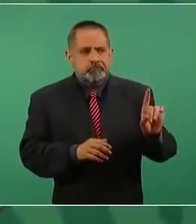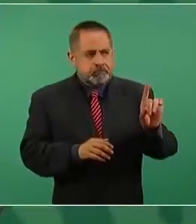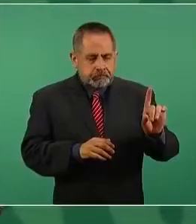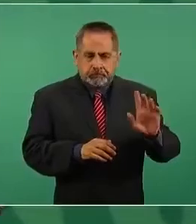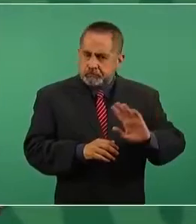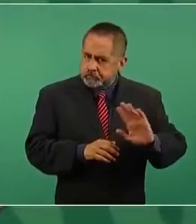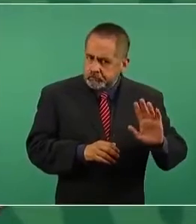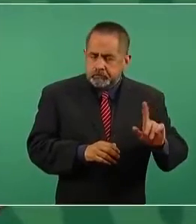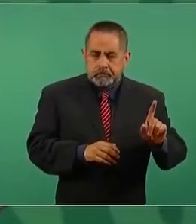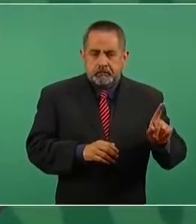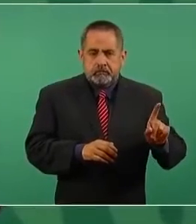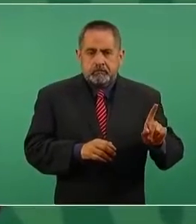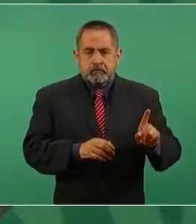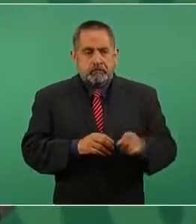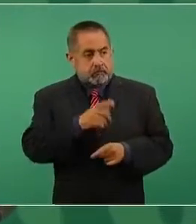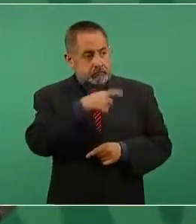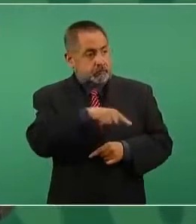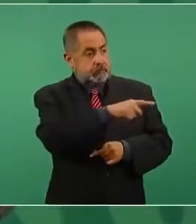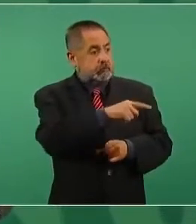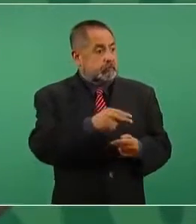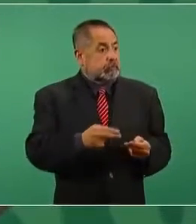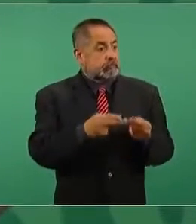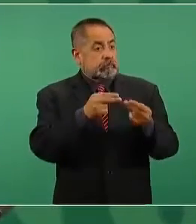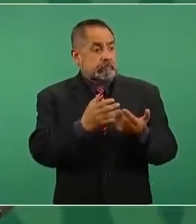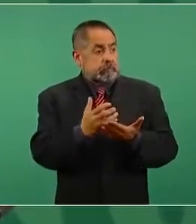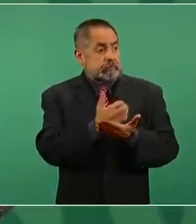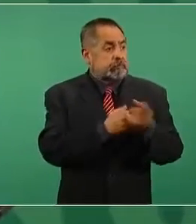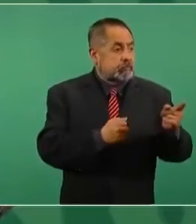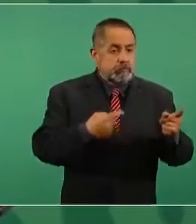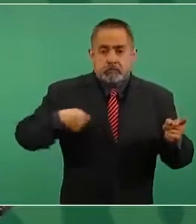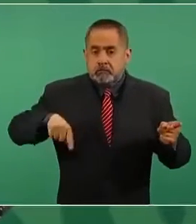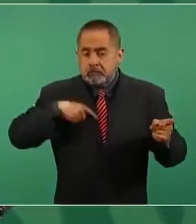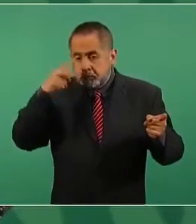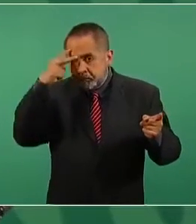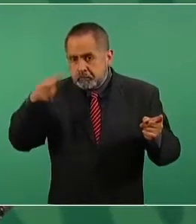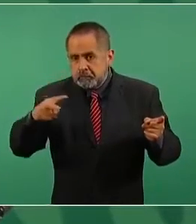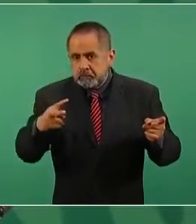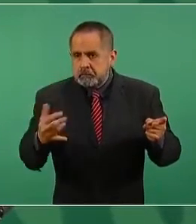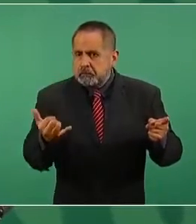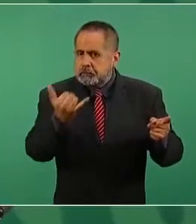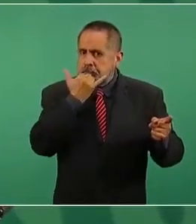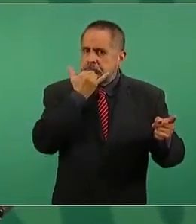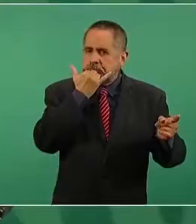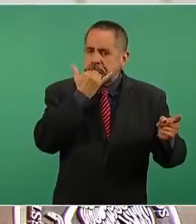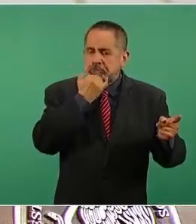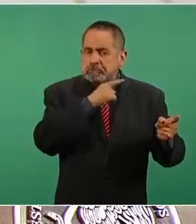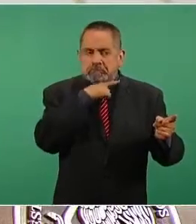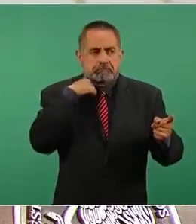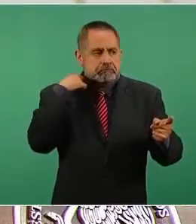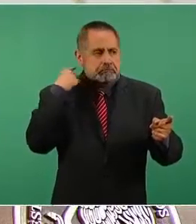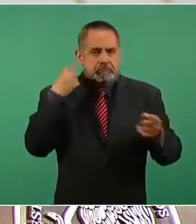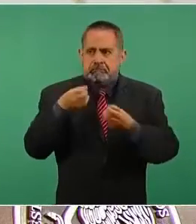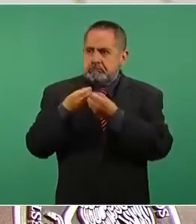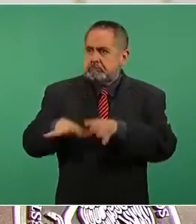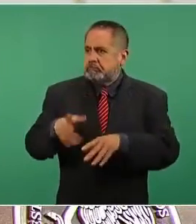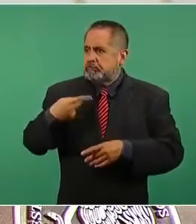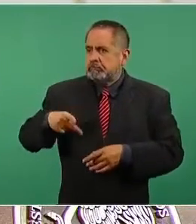negocios para estas empresas y muy malos negocios para el